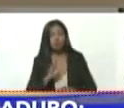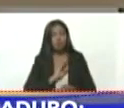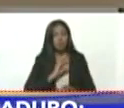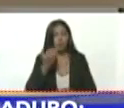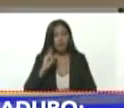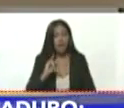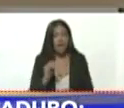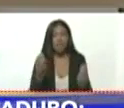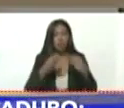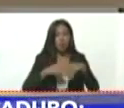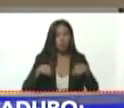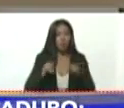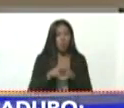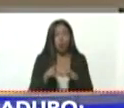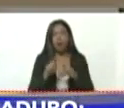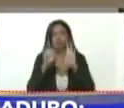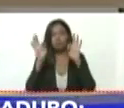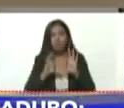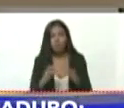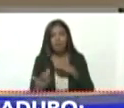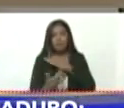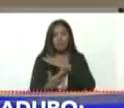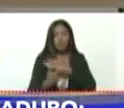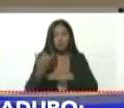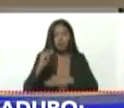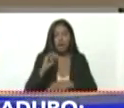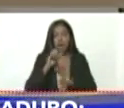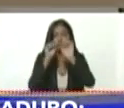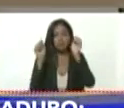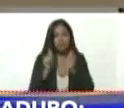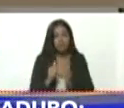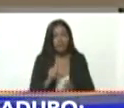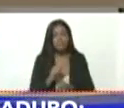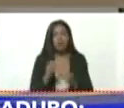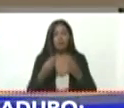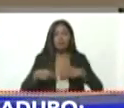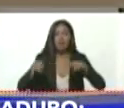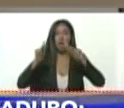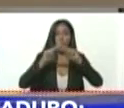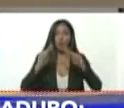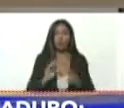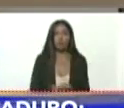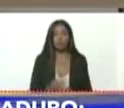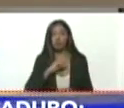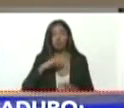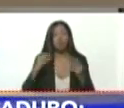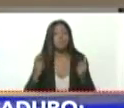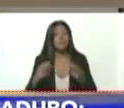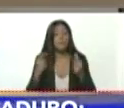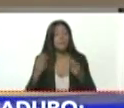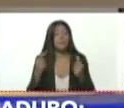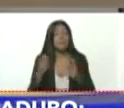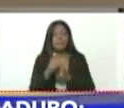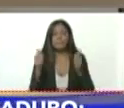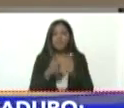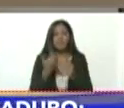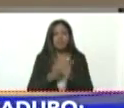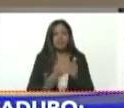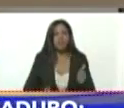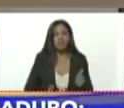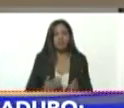en concordancia con los mecanismos técnicos existentes en el sistema de Naciones Unidas. Ahora hay que actuar, vicepresidenta,